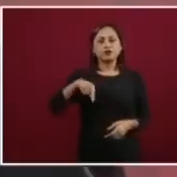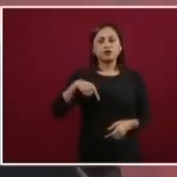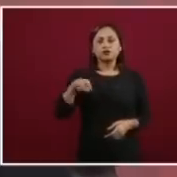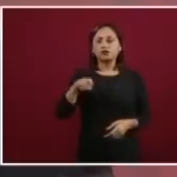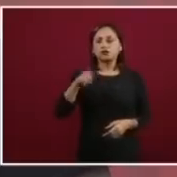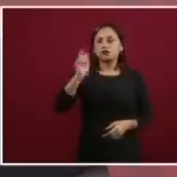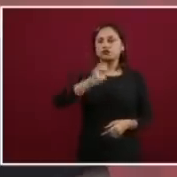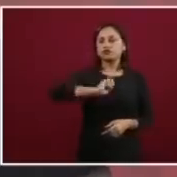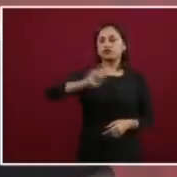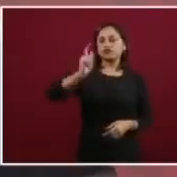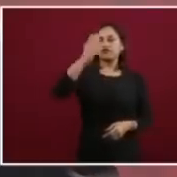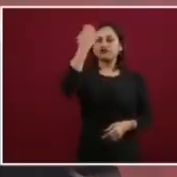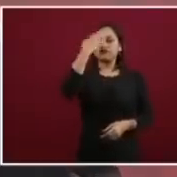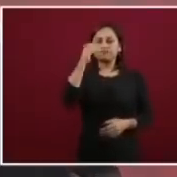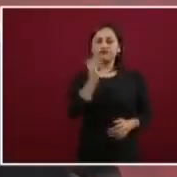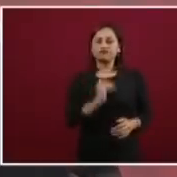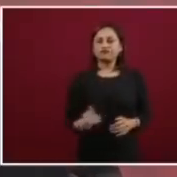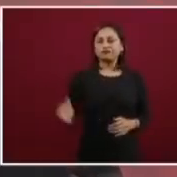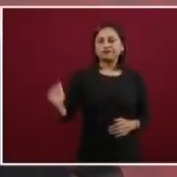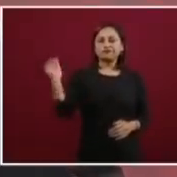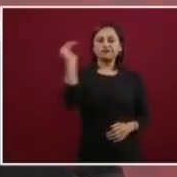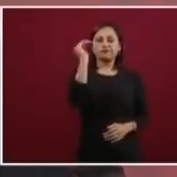los todólogos